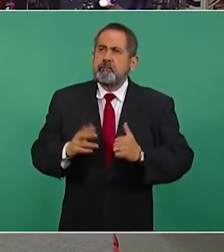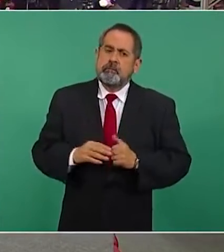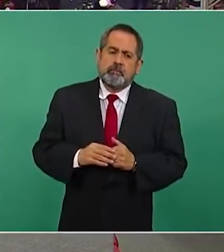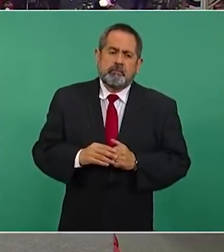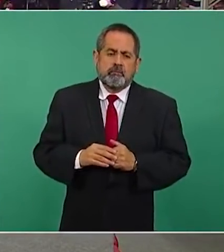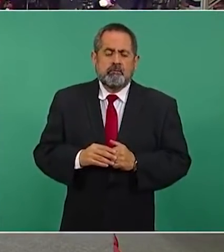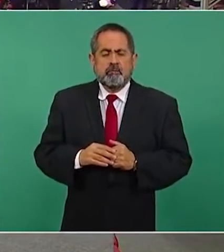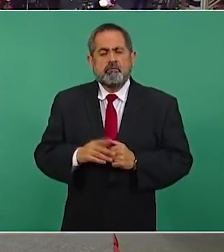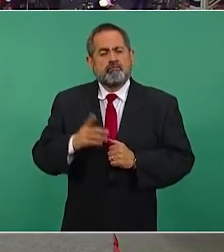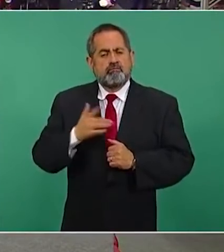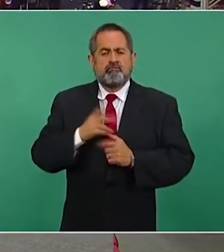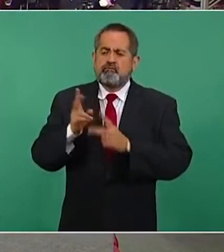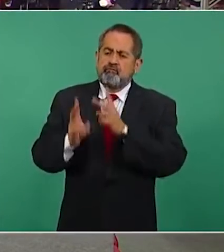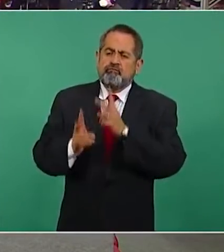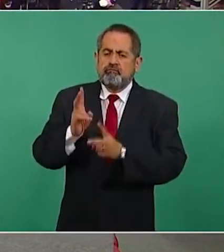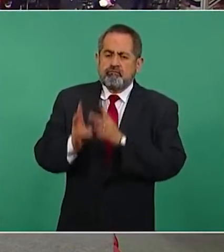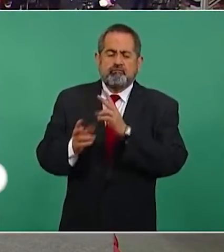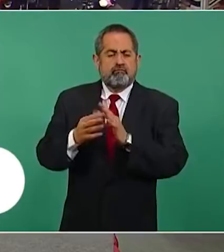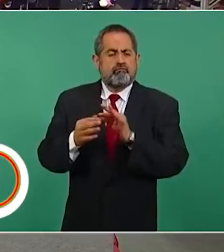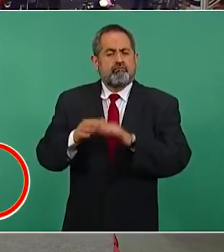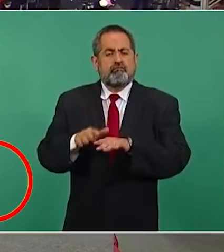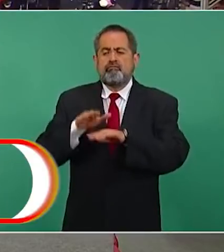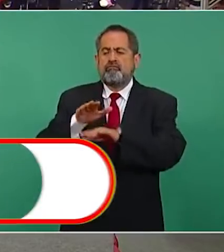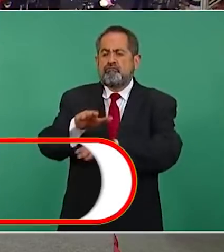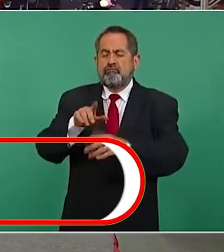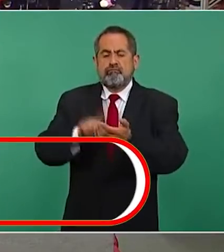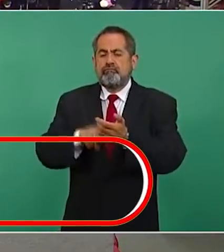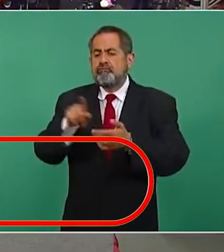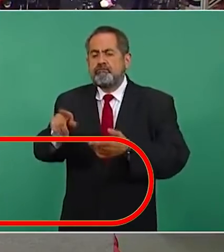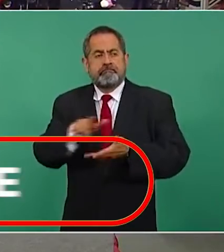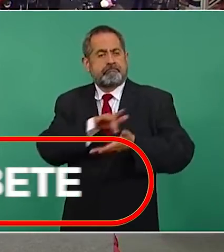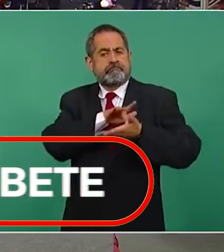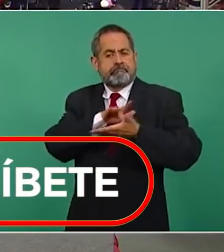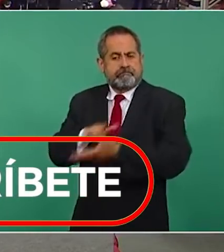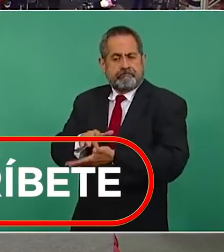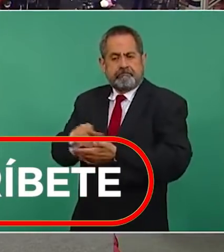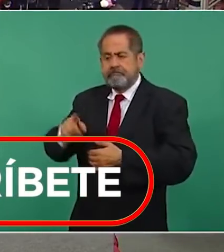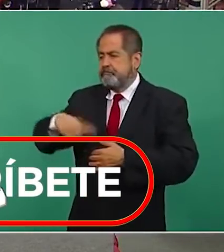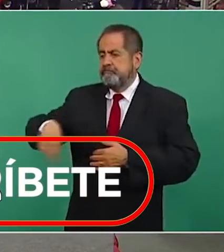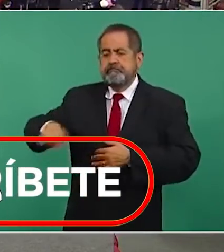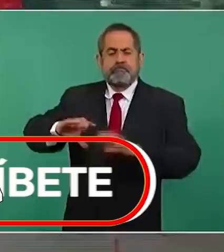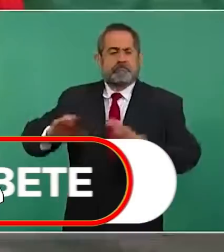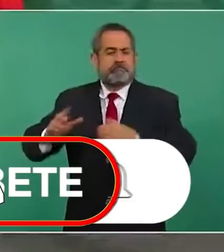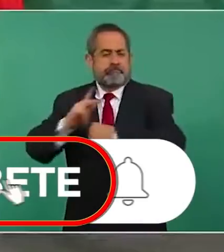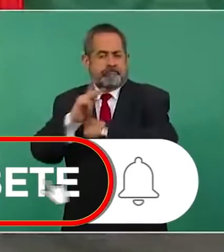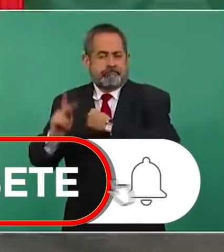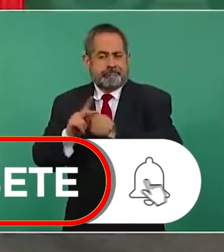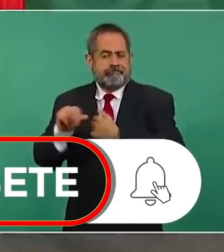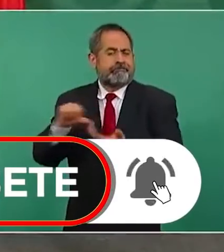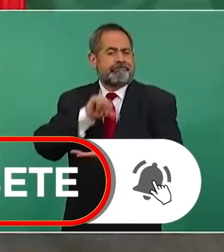tratamos lo del apoyo a los países centroamericanos